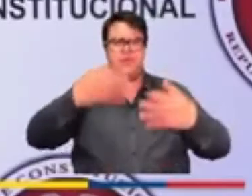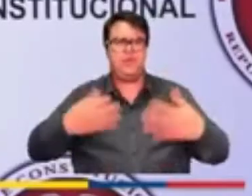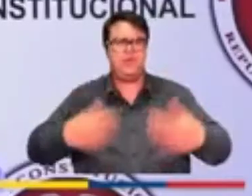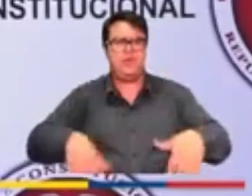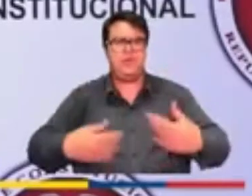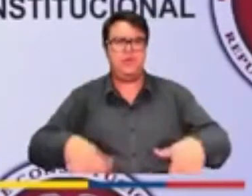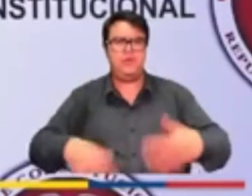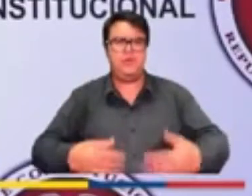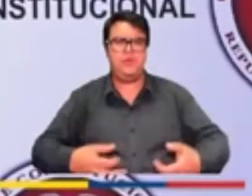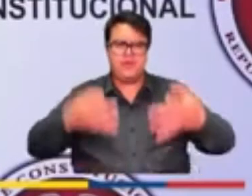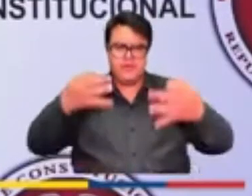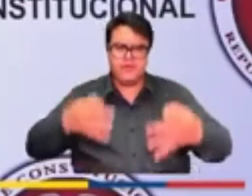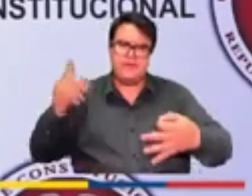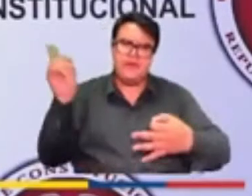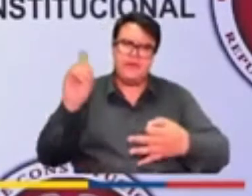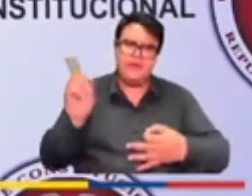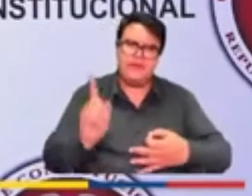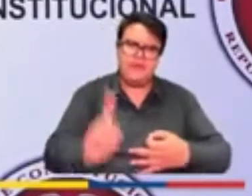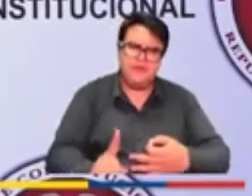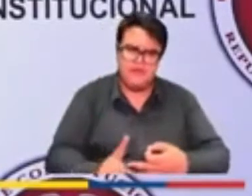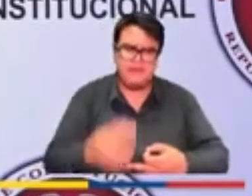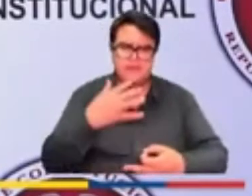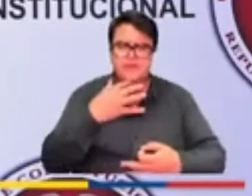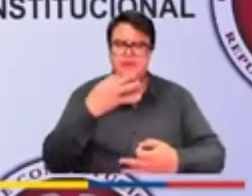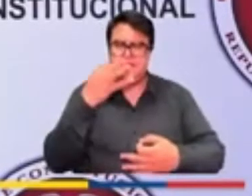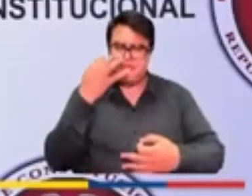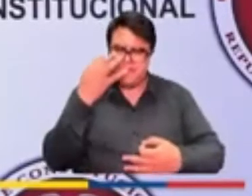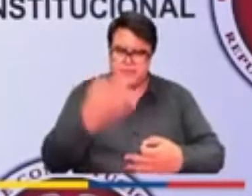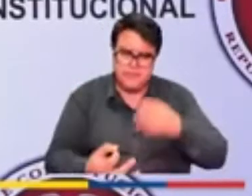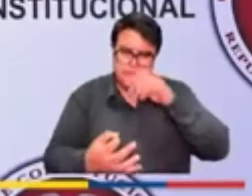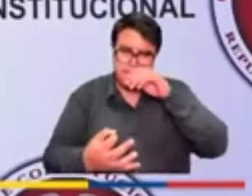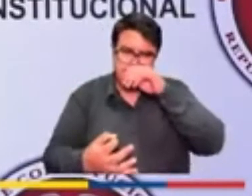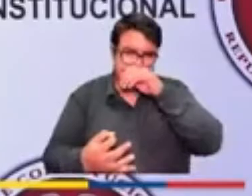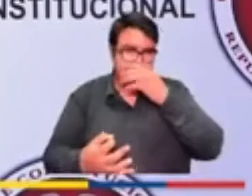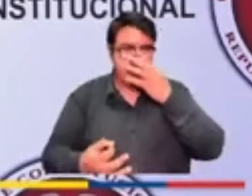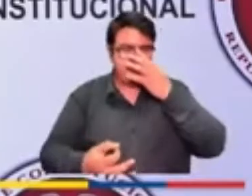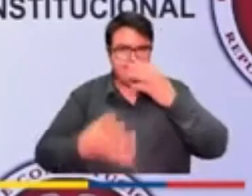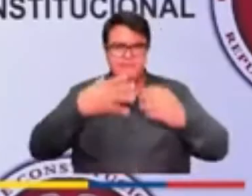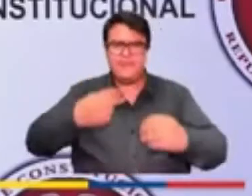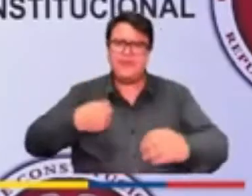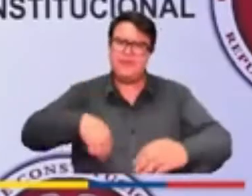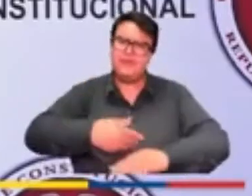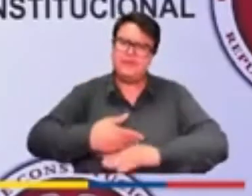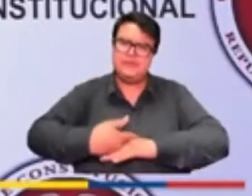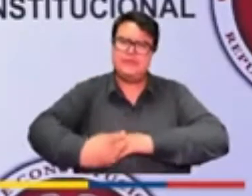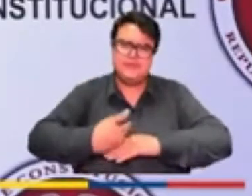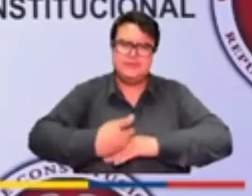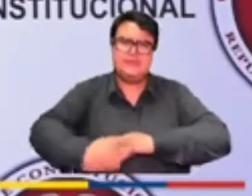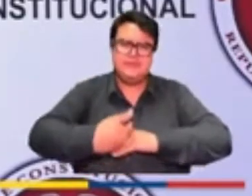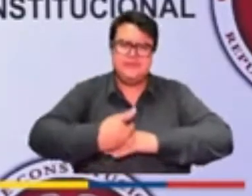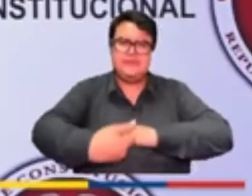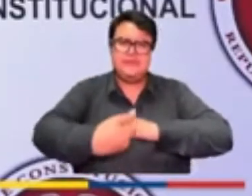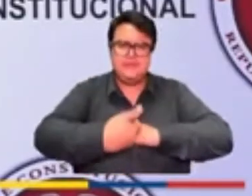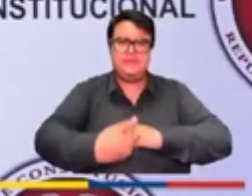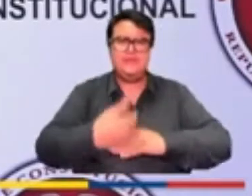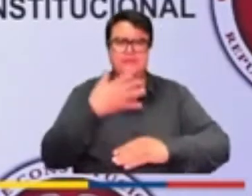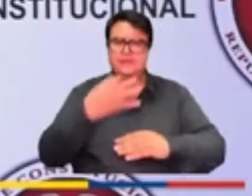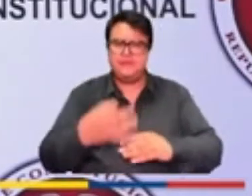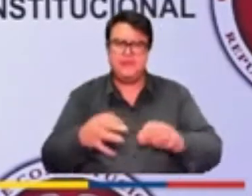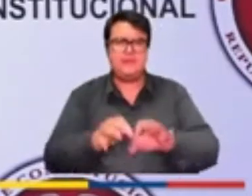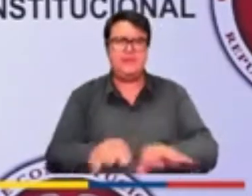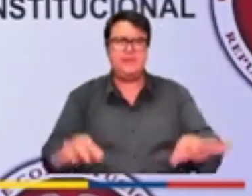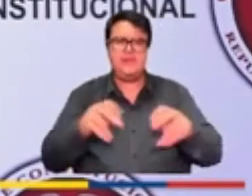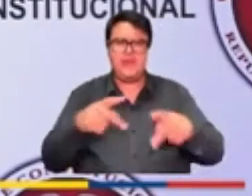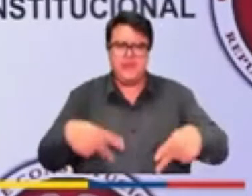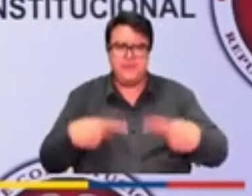realidad durante años que los pueblos indígenas vienen exigiendo al Estado acciones que impidan la extinción de la vida y